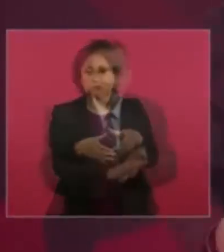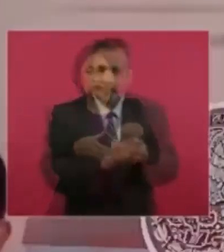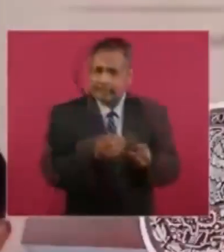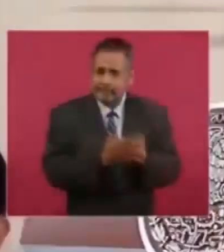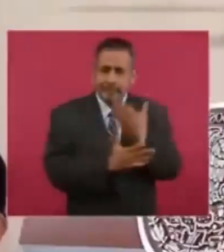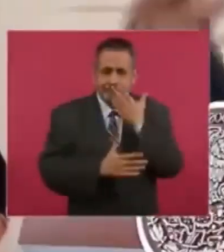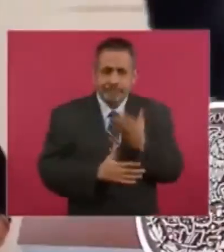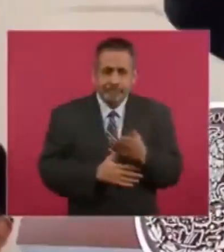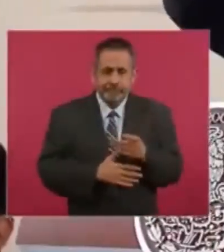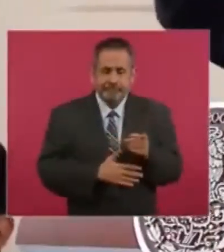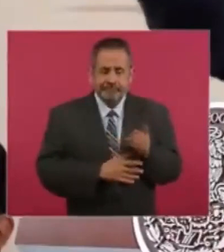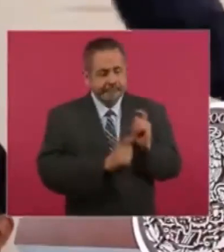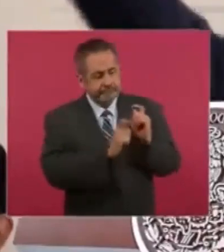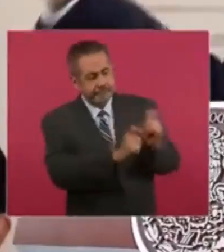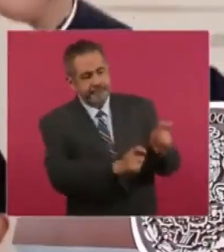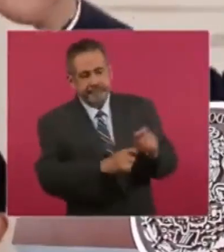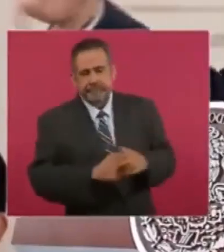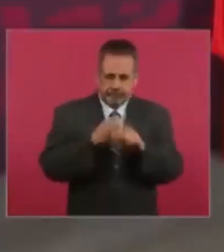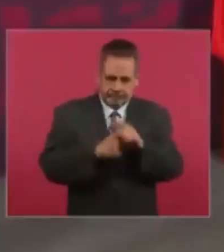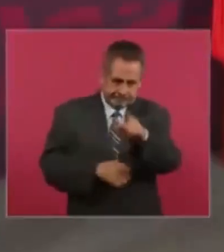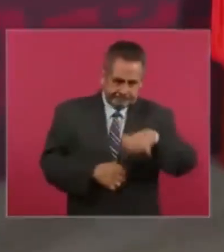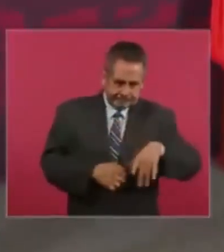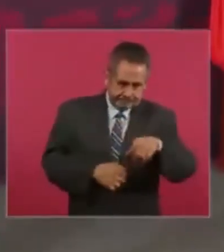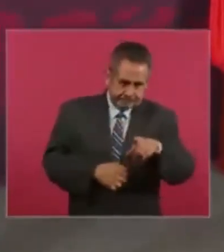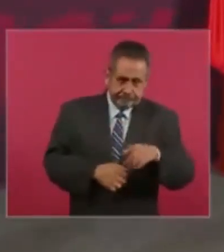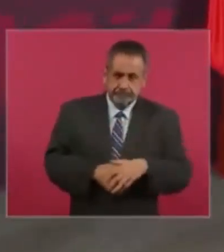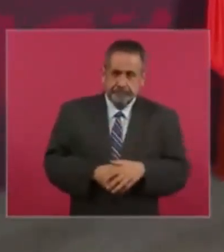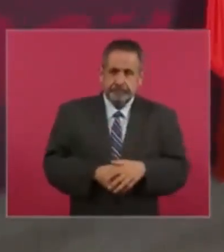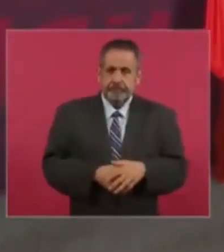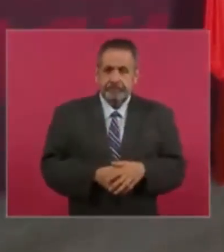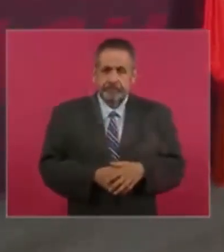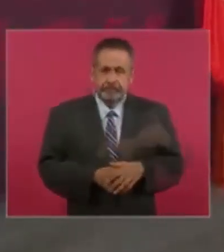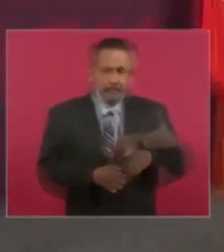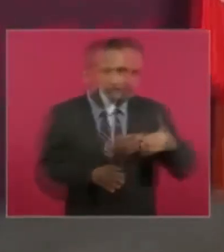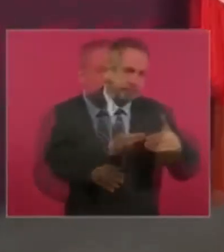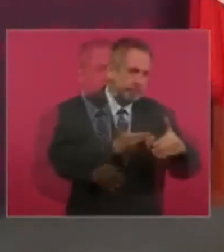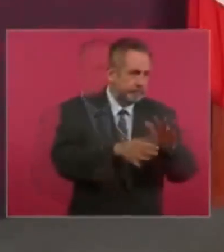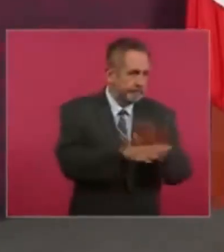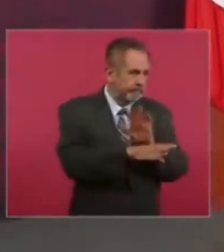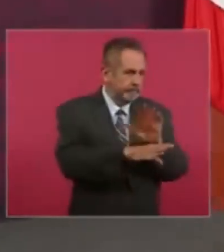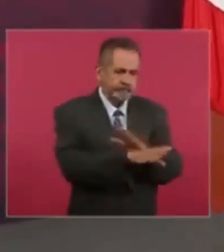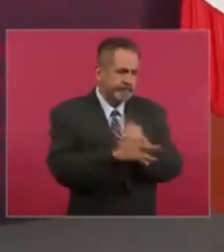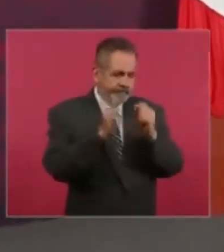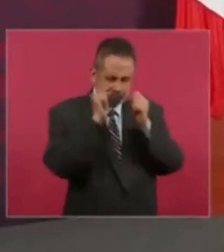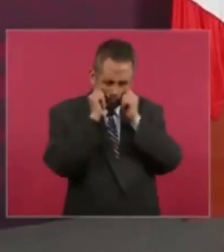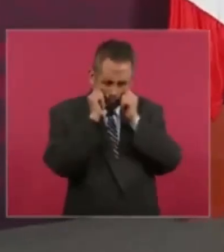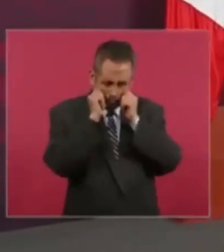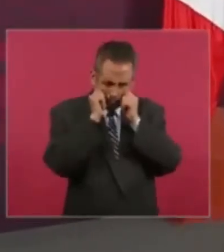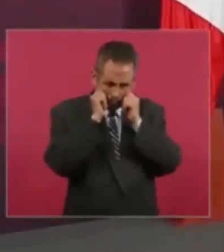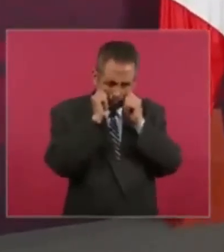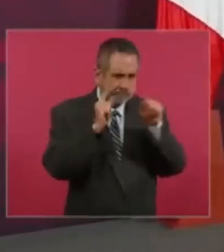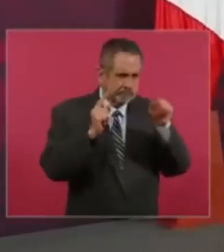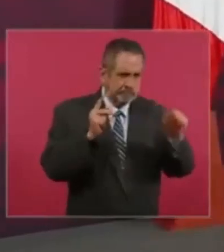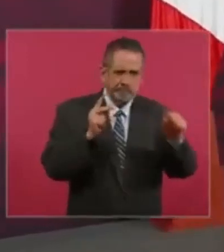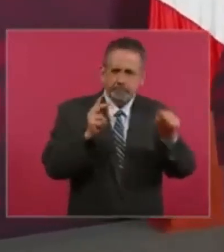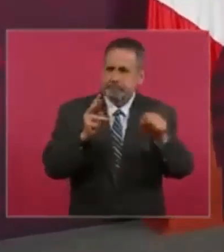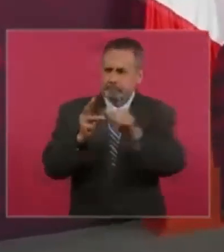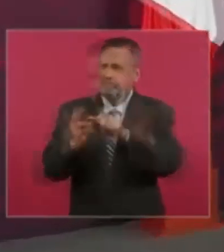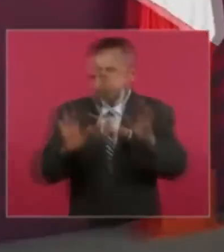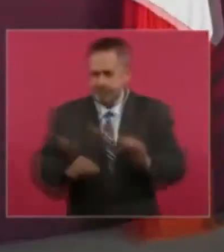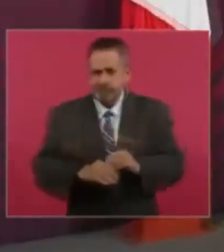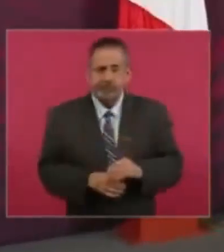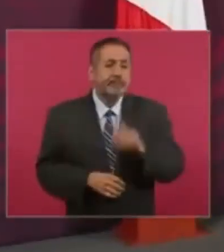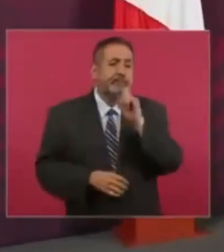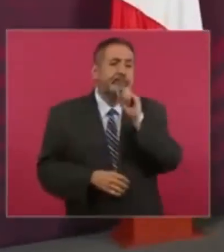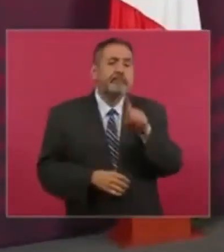responsables. Entonces, por eso no perjudica la marcha del gobierno. Además, vamos a sustituir en los